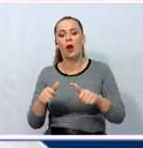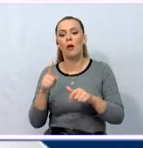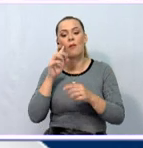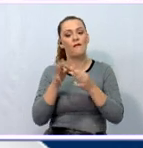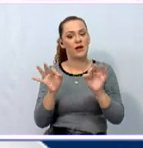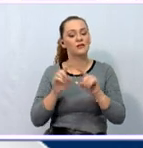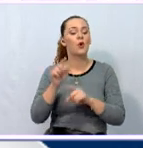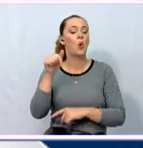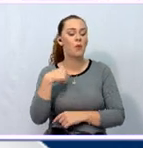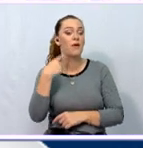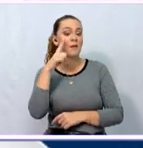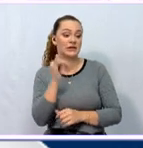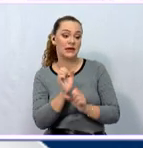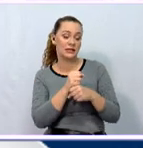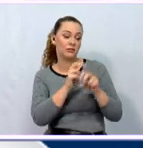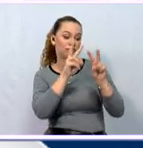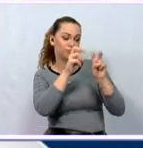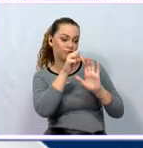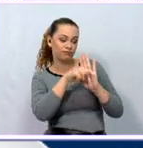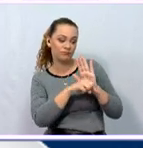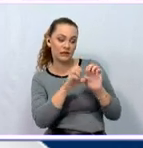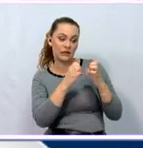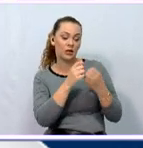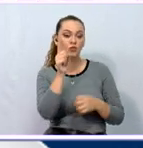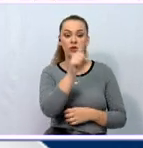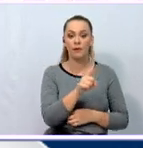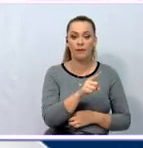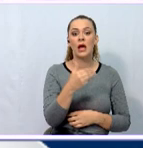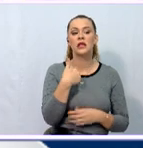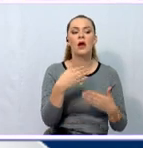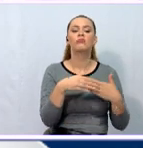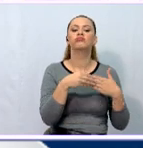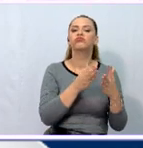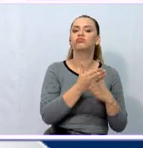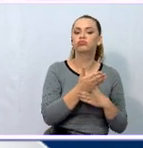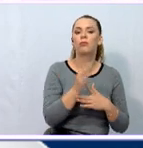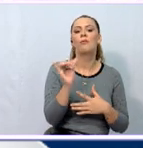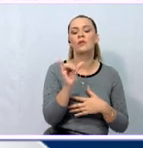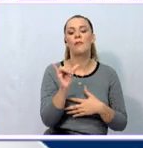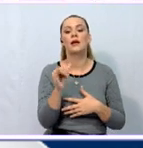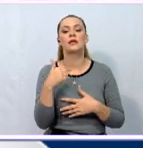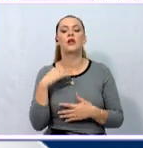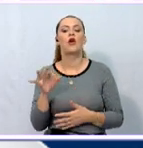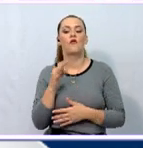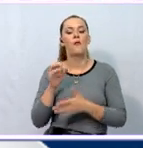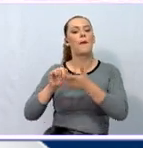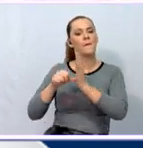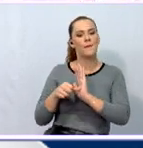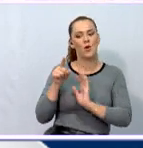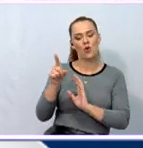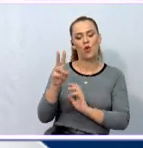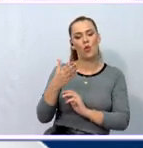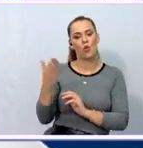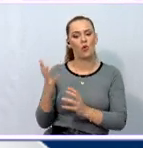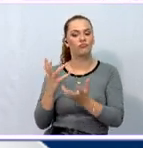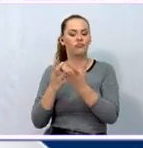hechas pero me parece que hoy si hacemos una radiografía profunda del conjunto morado tiene la versatilidad pero también el estilo bien marcado como dos cuestiones